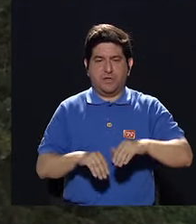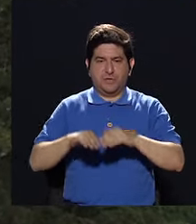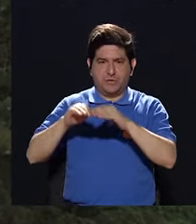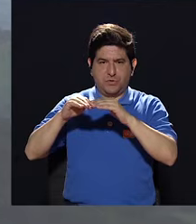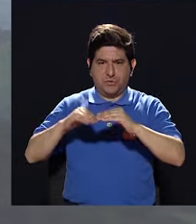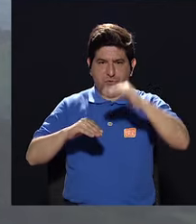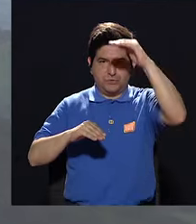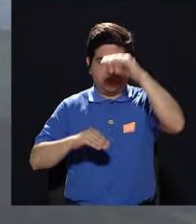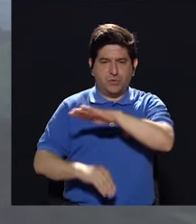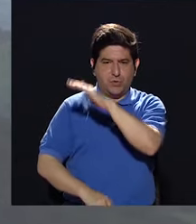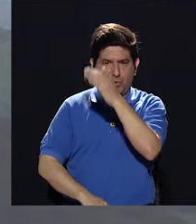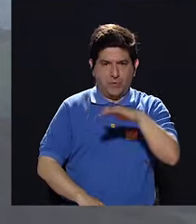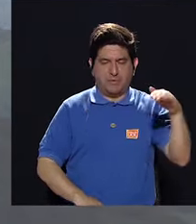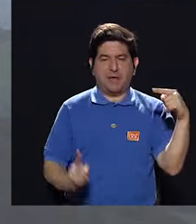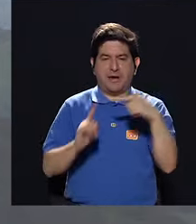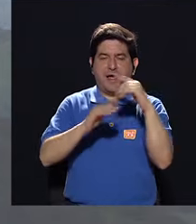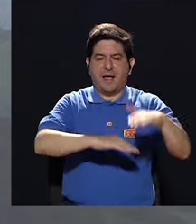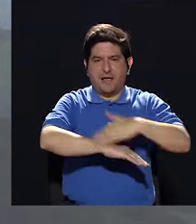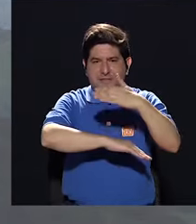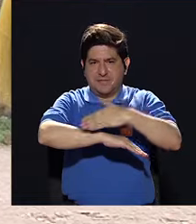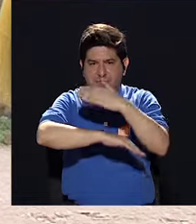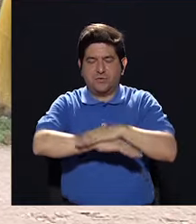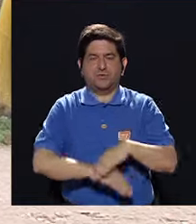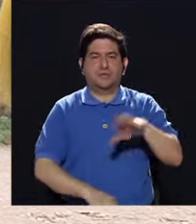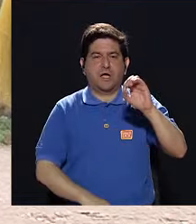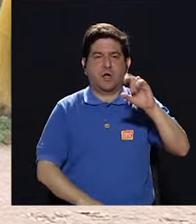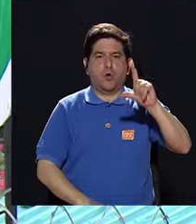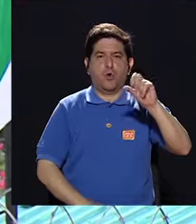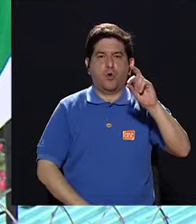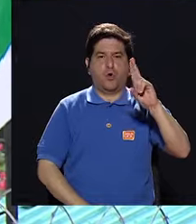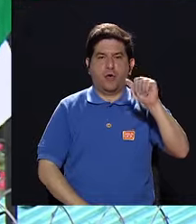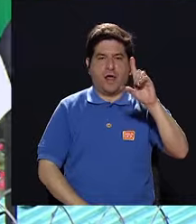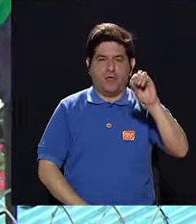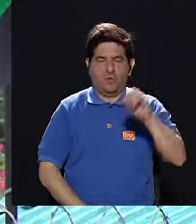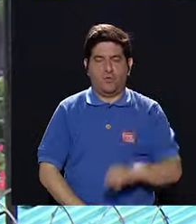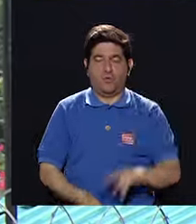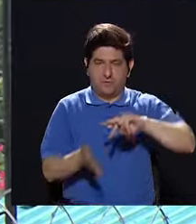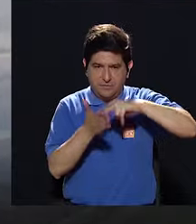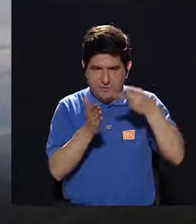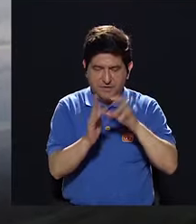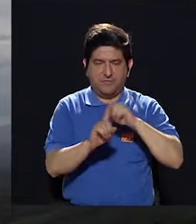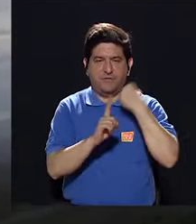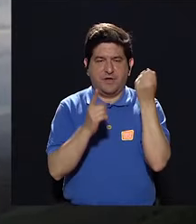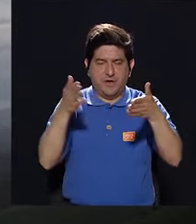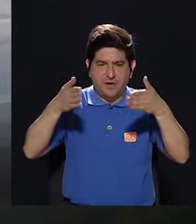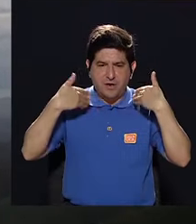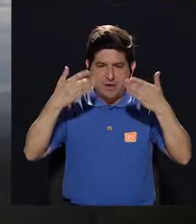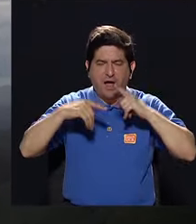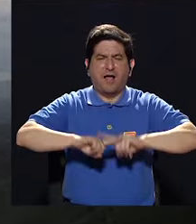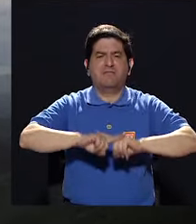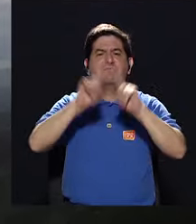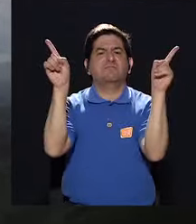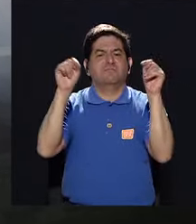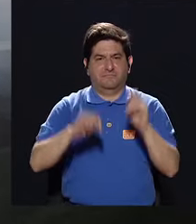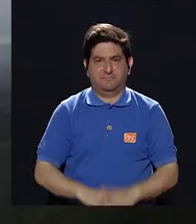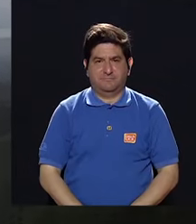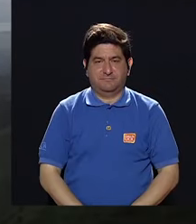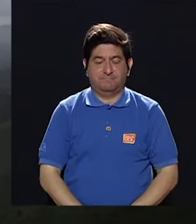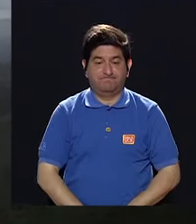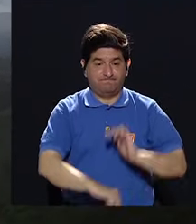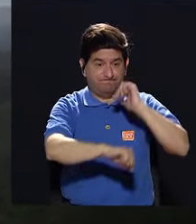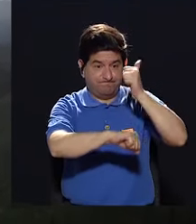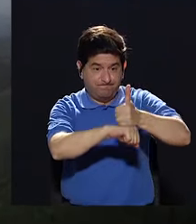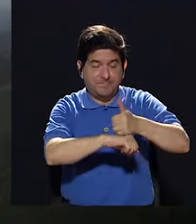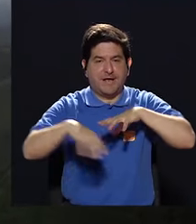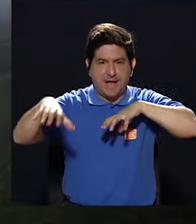el nivel del mar hasta la zona costera en el distrito de Colorado. Esto genera condiciones climáticas muy diversas,